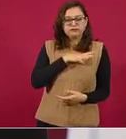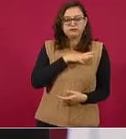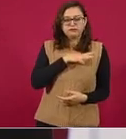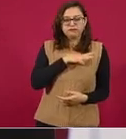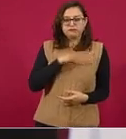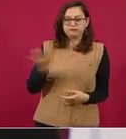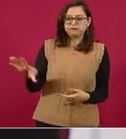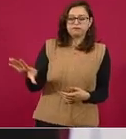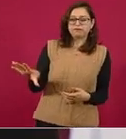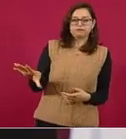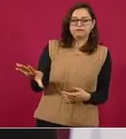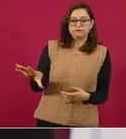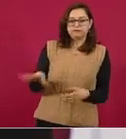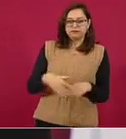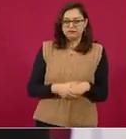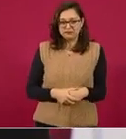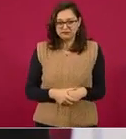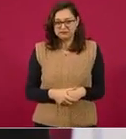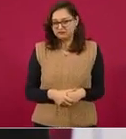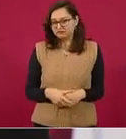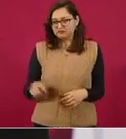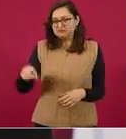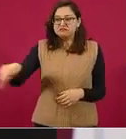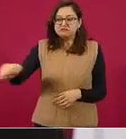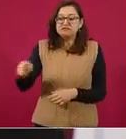no fueron millones.